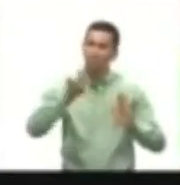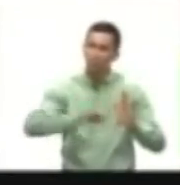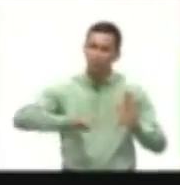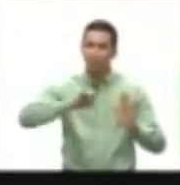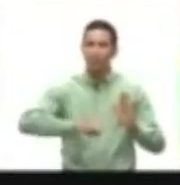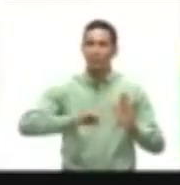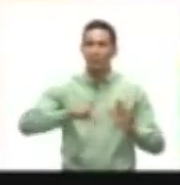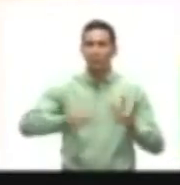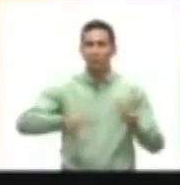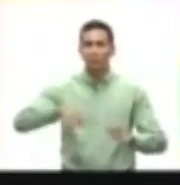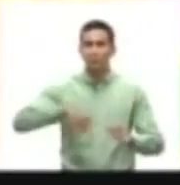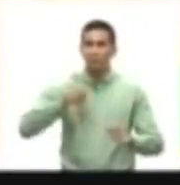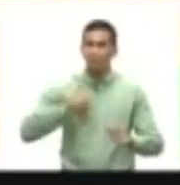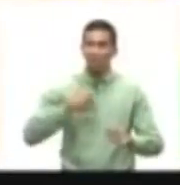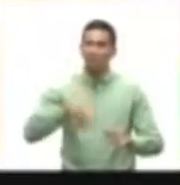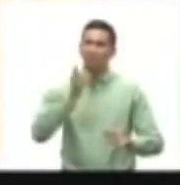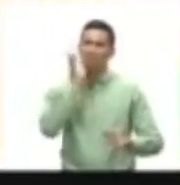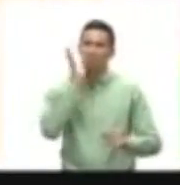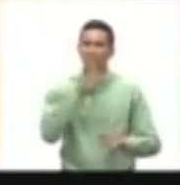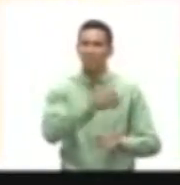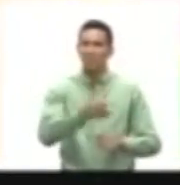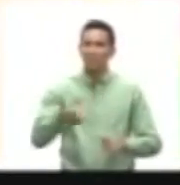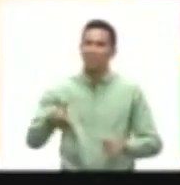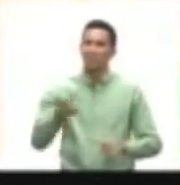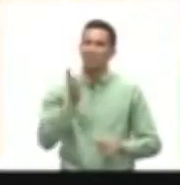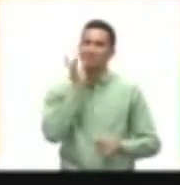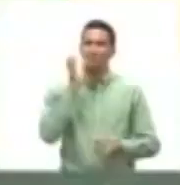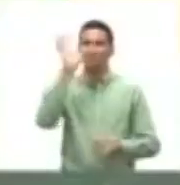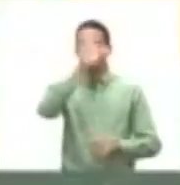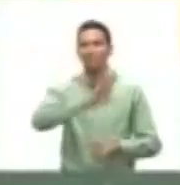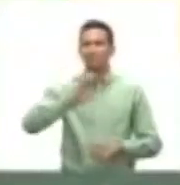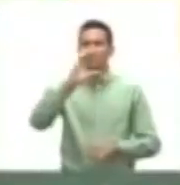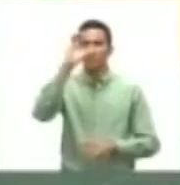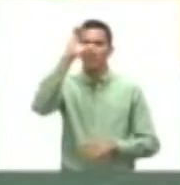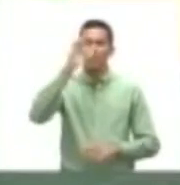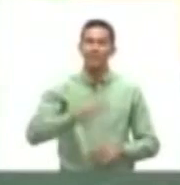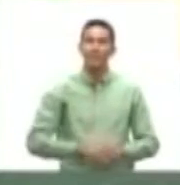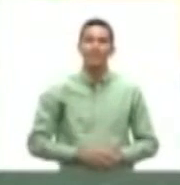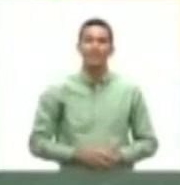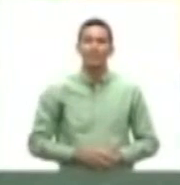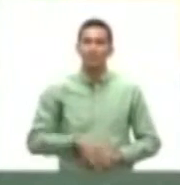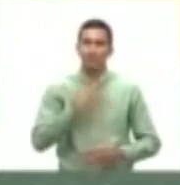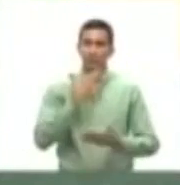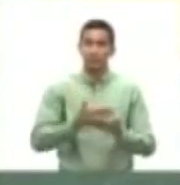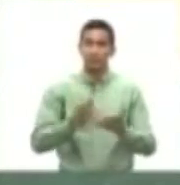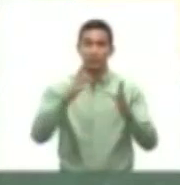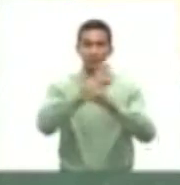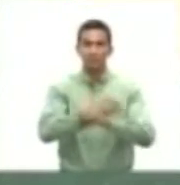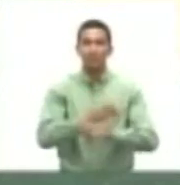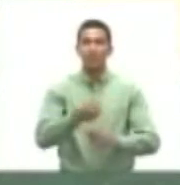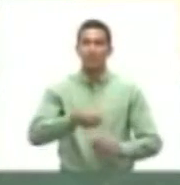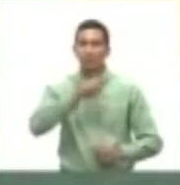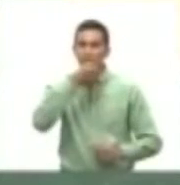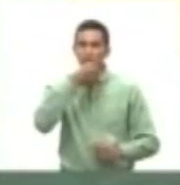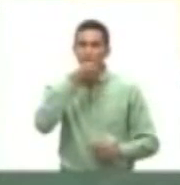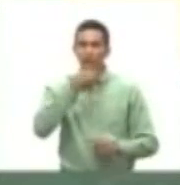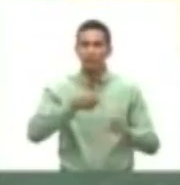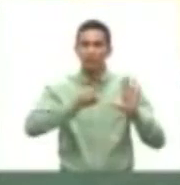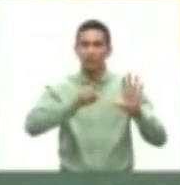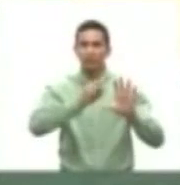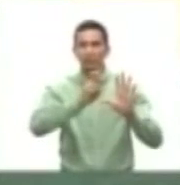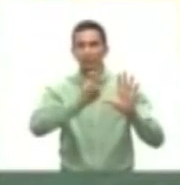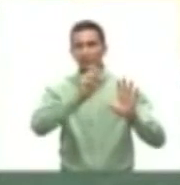edad en los más horrendos crímenes del país. Muy buenas noches, estas son las noticias de las 6:30 por aquí,